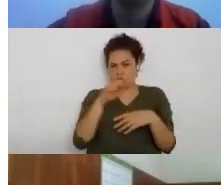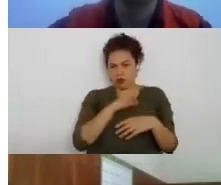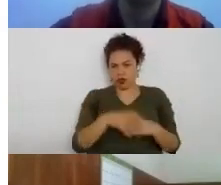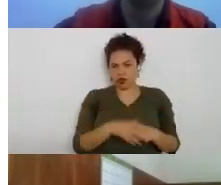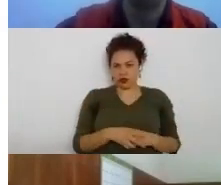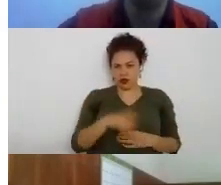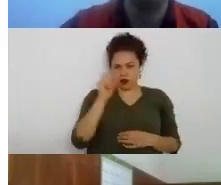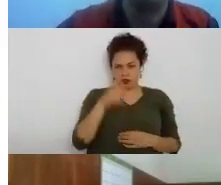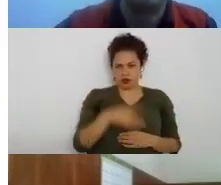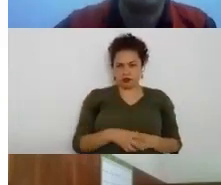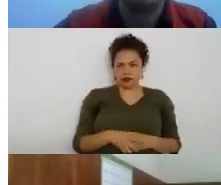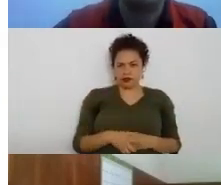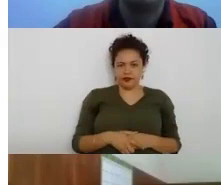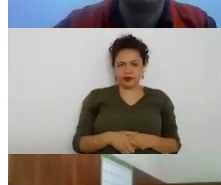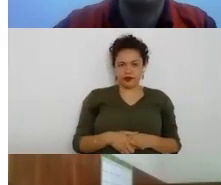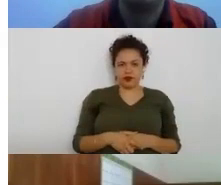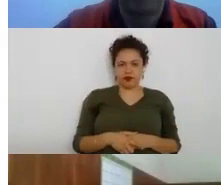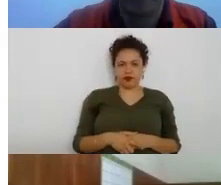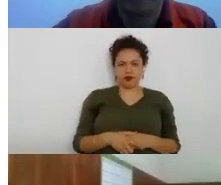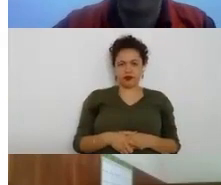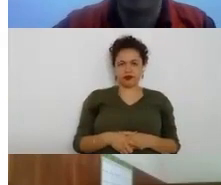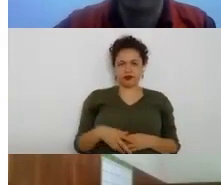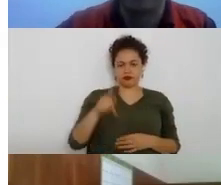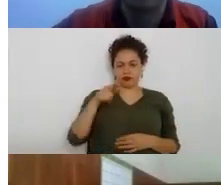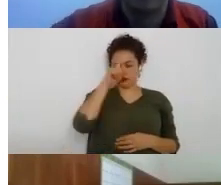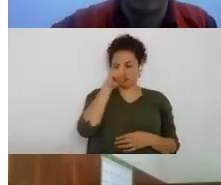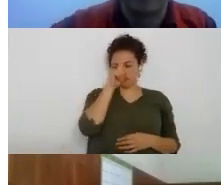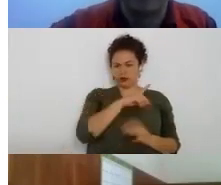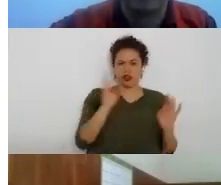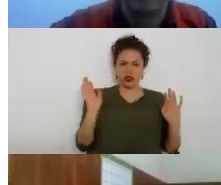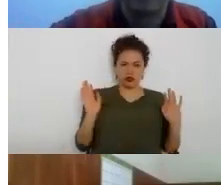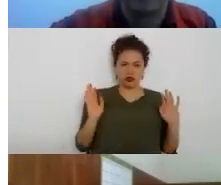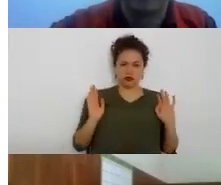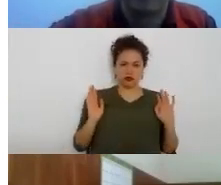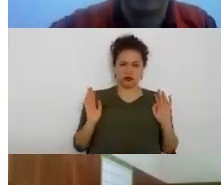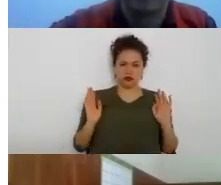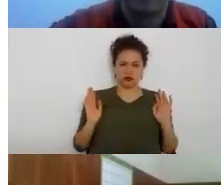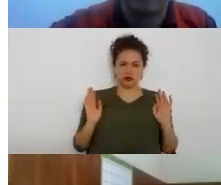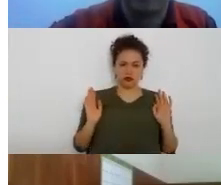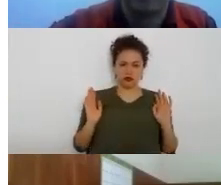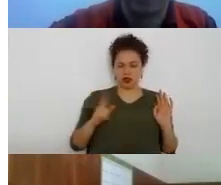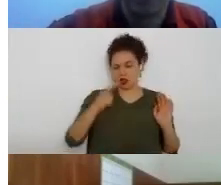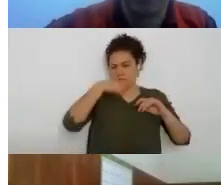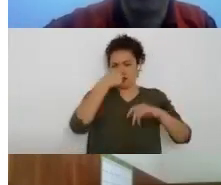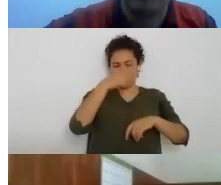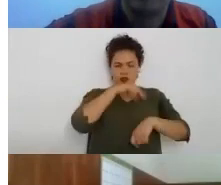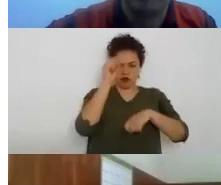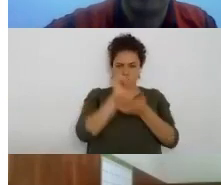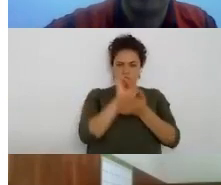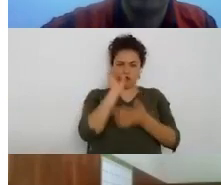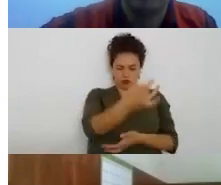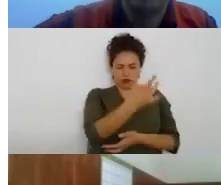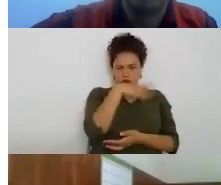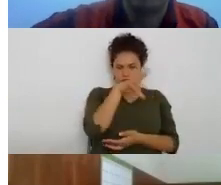Ok. ¿Bien? Pero tú lo recomiendas, digo, porque de hecho a mí no me lo mandó el médico. Ajá. A mí